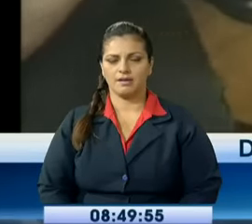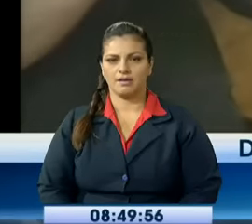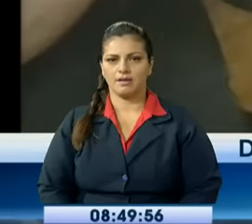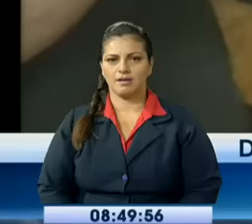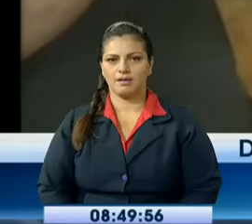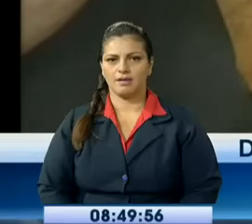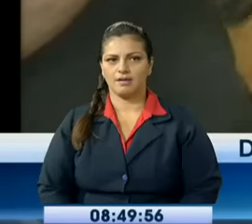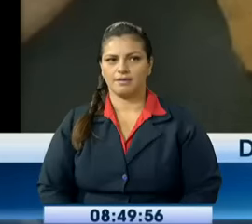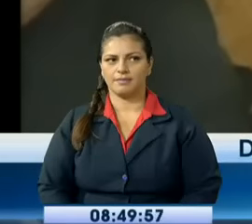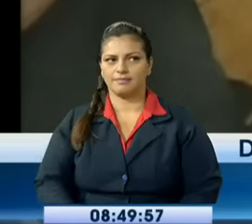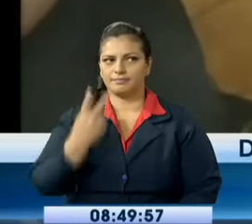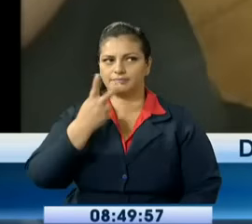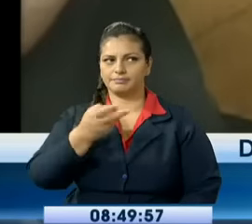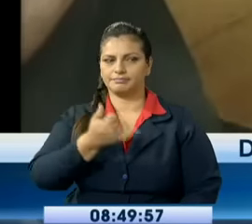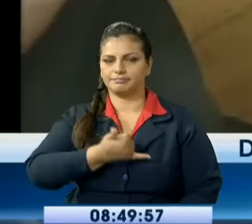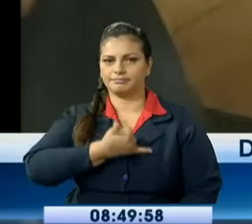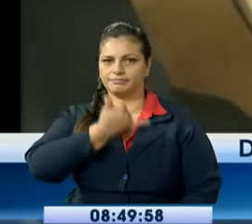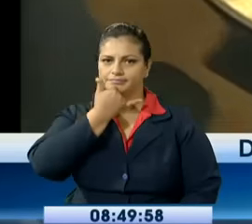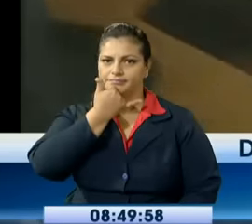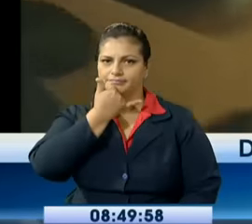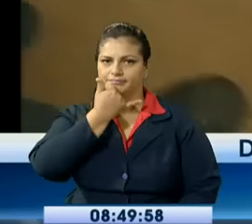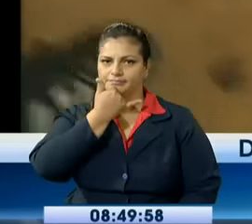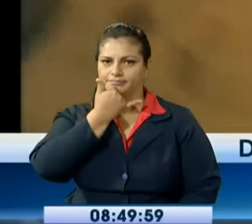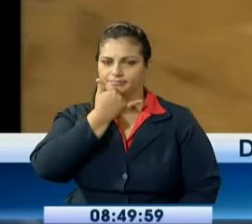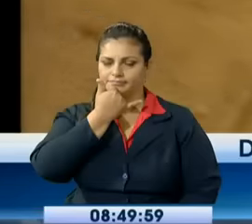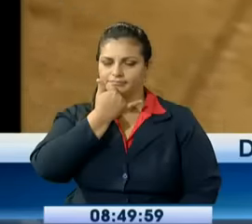balanza. Una balanza se comprobó que estaba